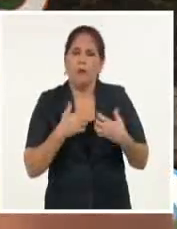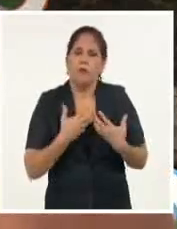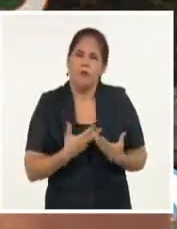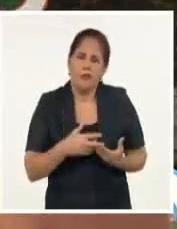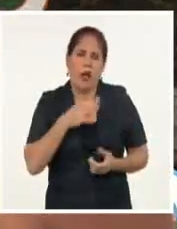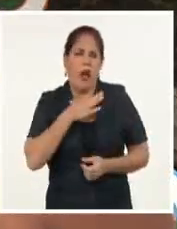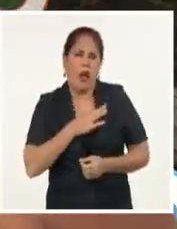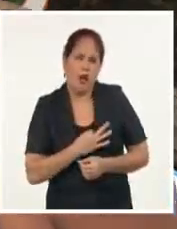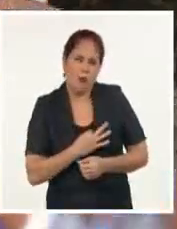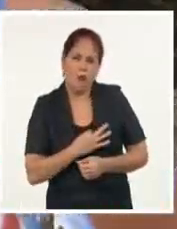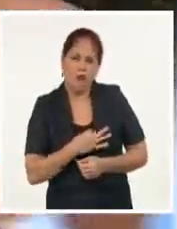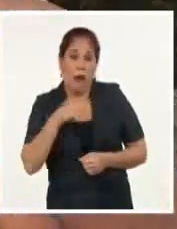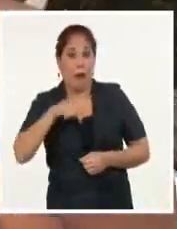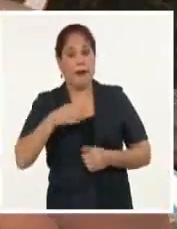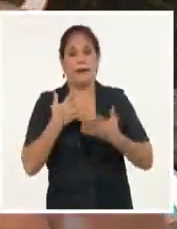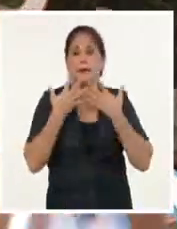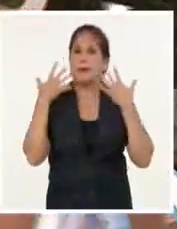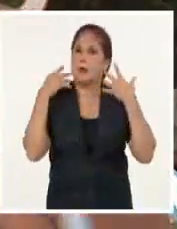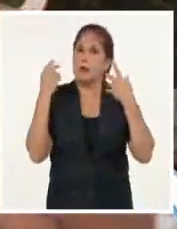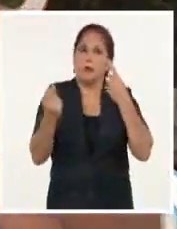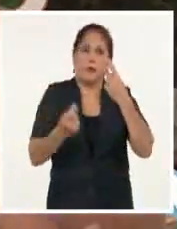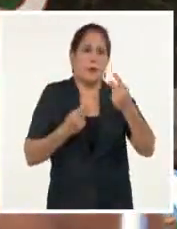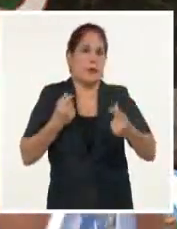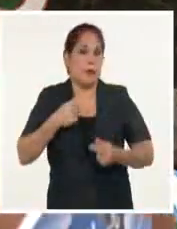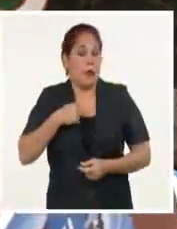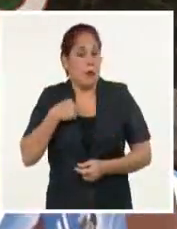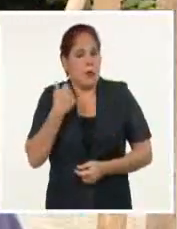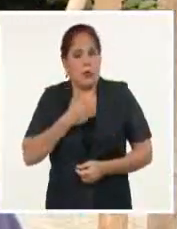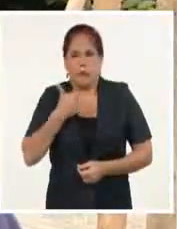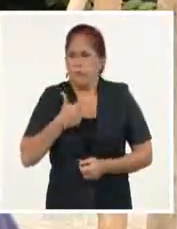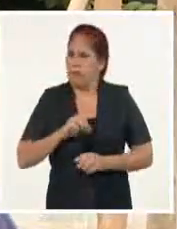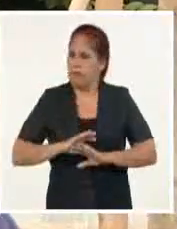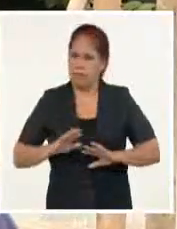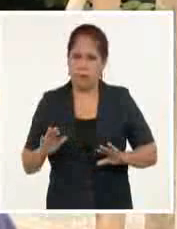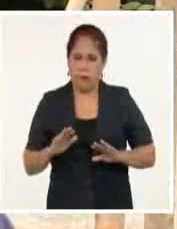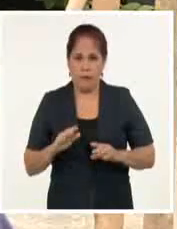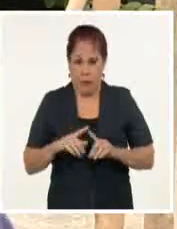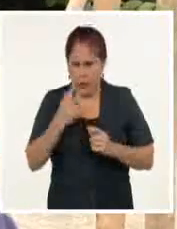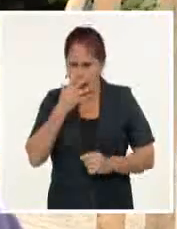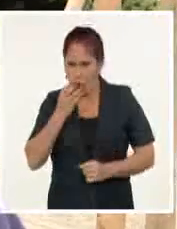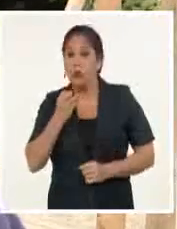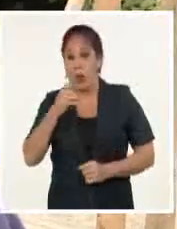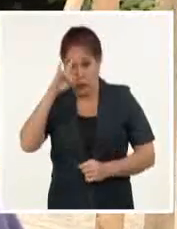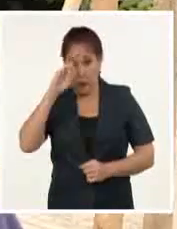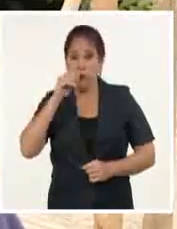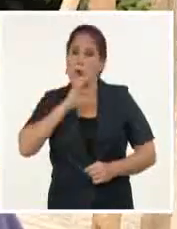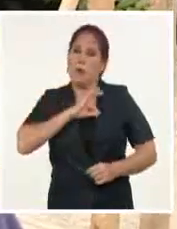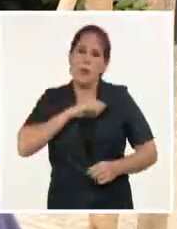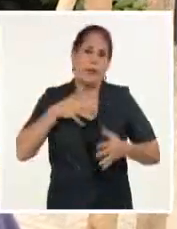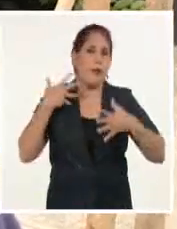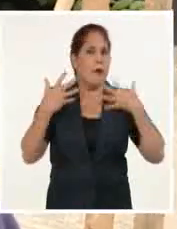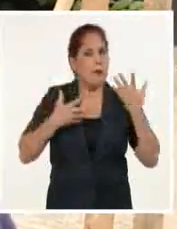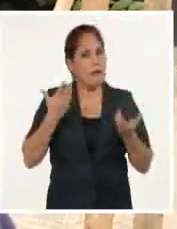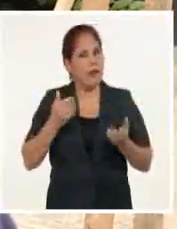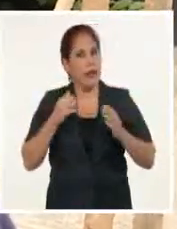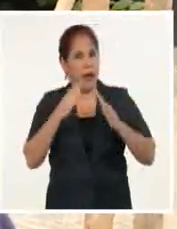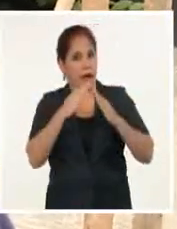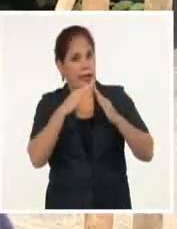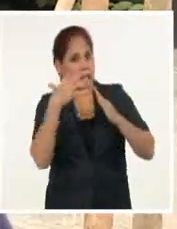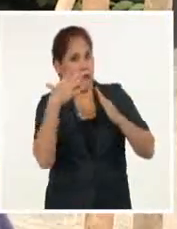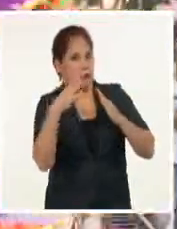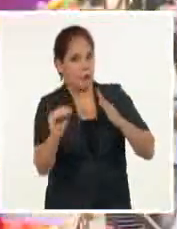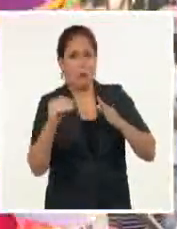tan malo con la pandemia, bueno, para mí ha sido de lo mejor. Porque me he divertido, he salido de la casa,